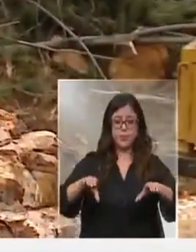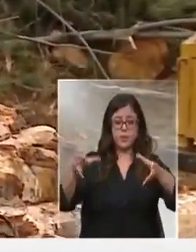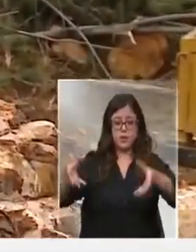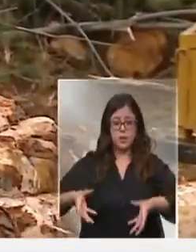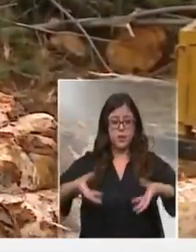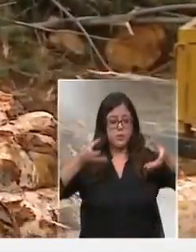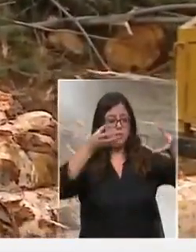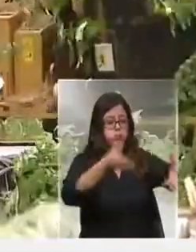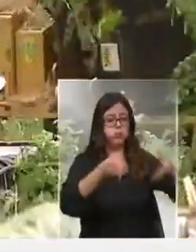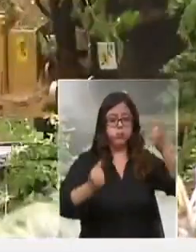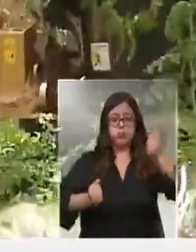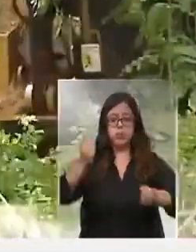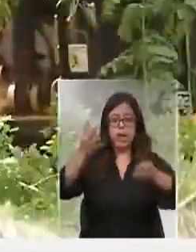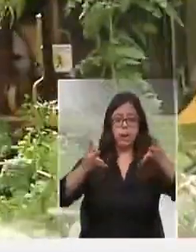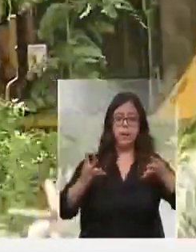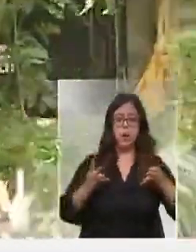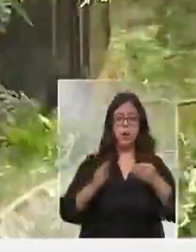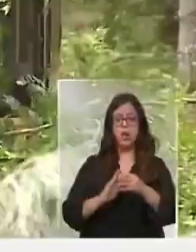a comercializarse.